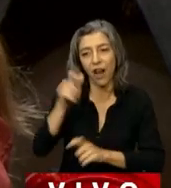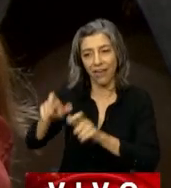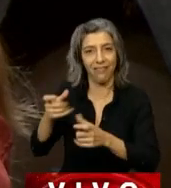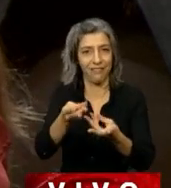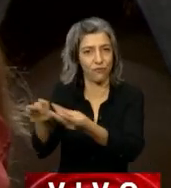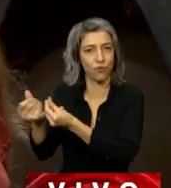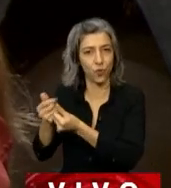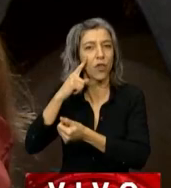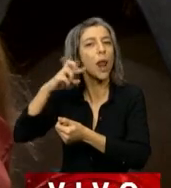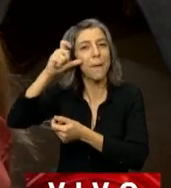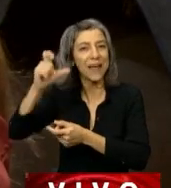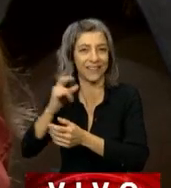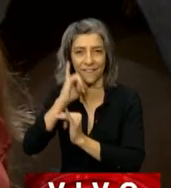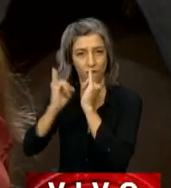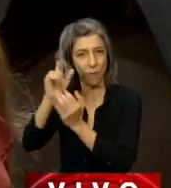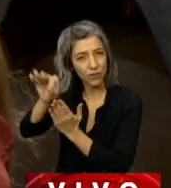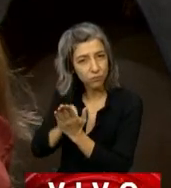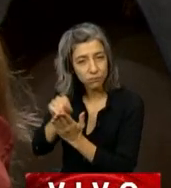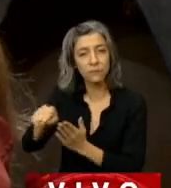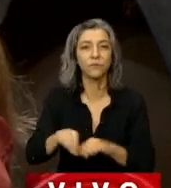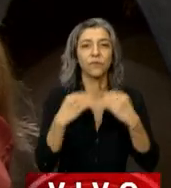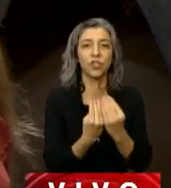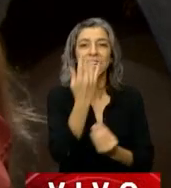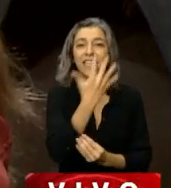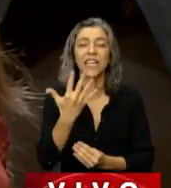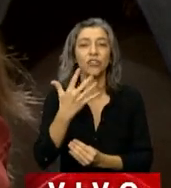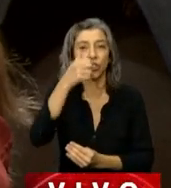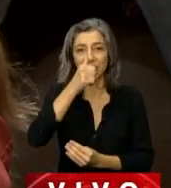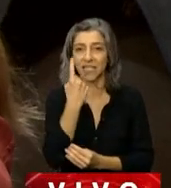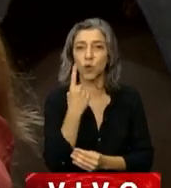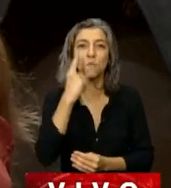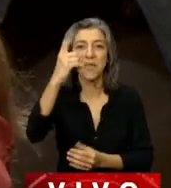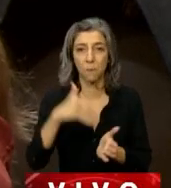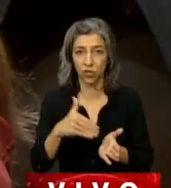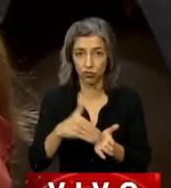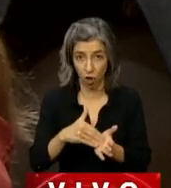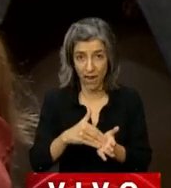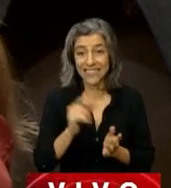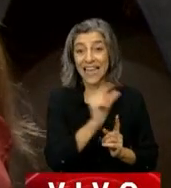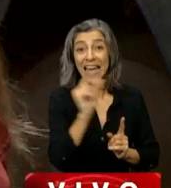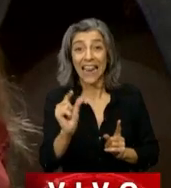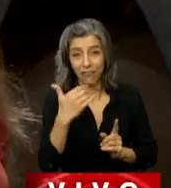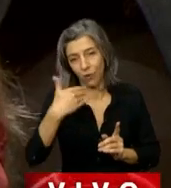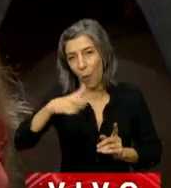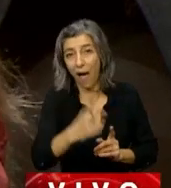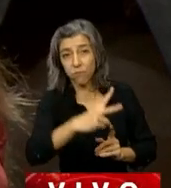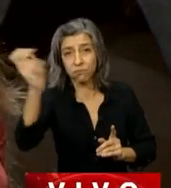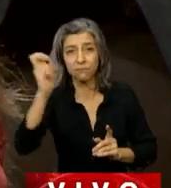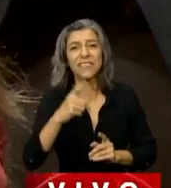del IPEC, es de 561.000 millones, el monto determinado del crédito a cobrar queda